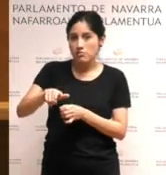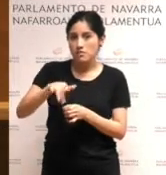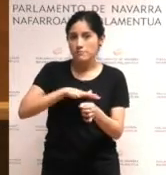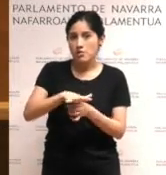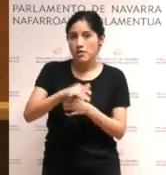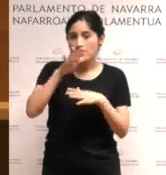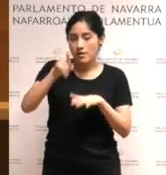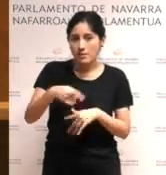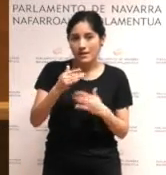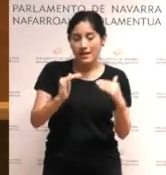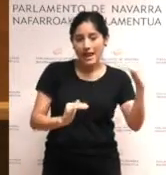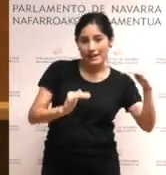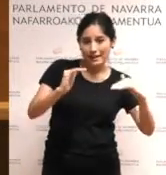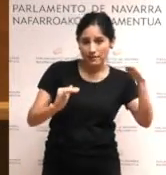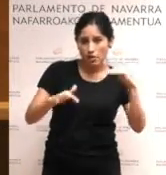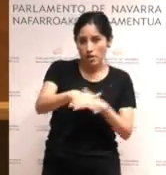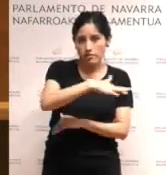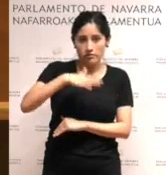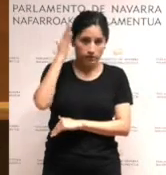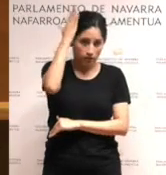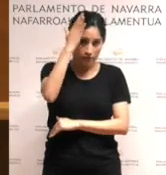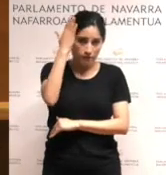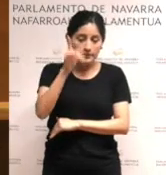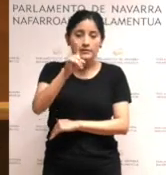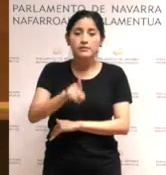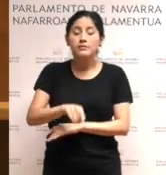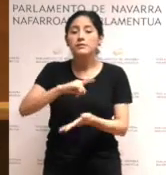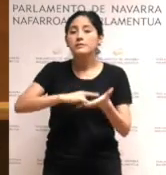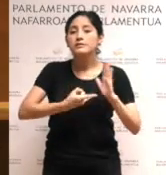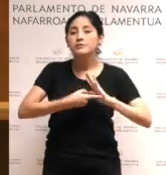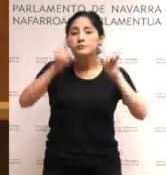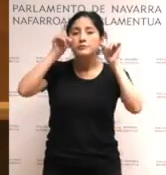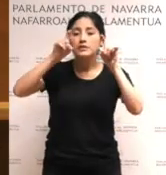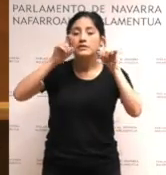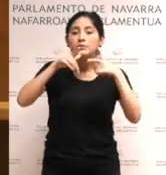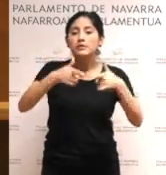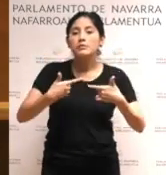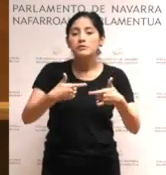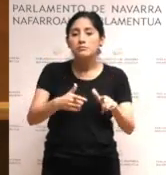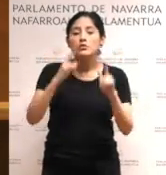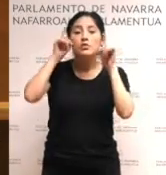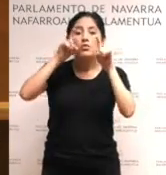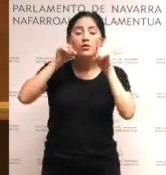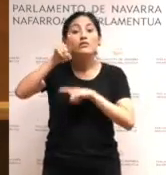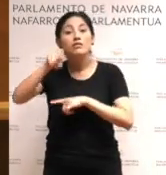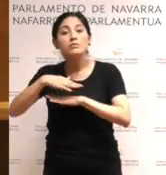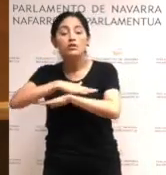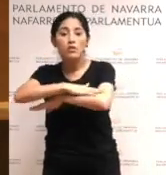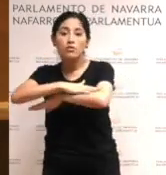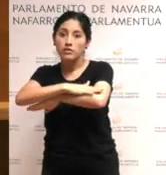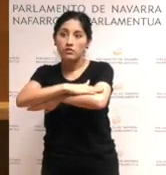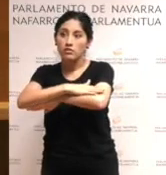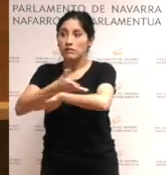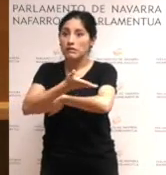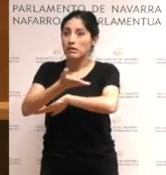tierra. Consecuencias, como no, para la Administración educativa, para el Departamento de Educación, el propio Gobierno, que no puede ni debe esperar